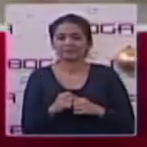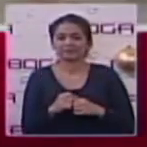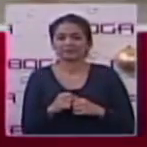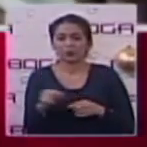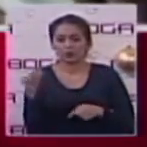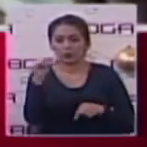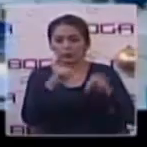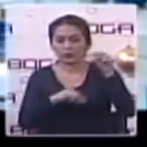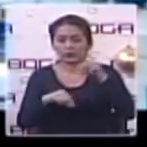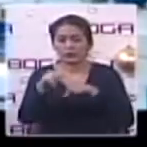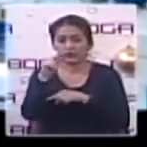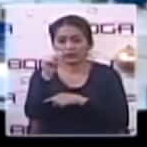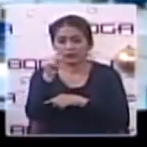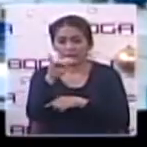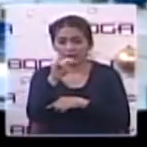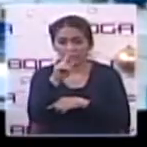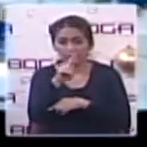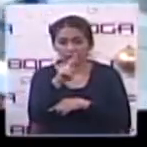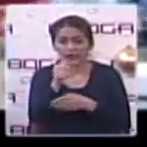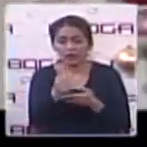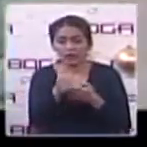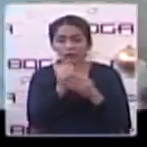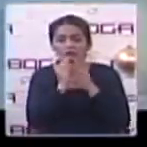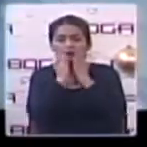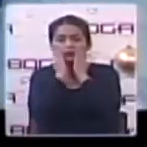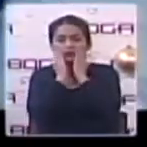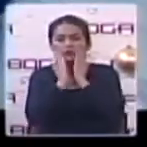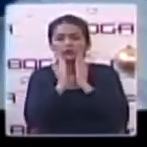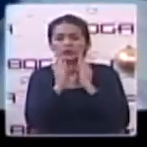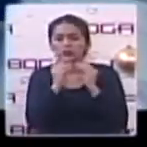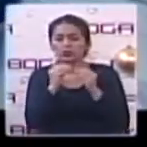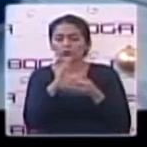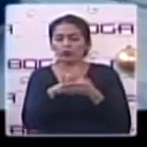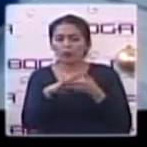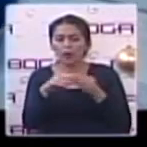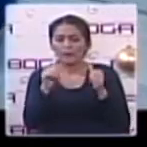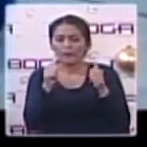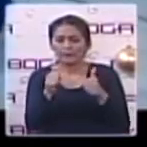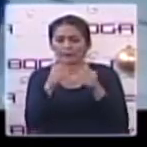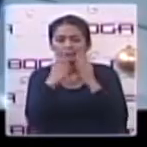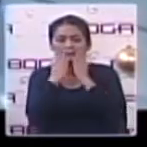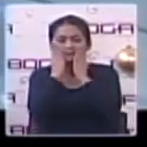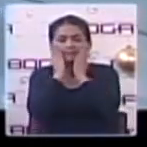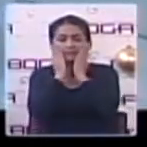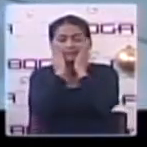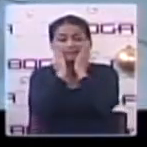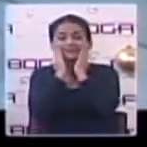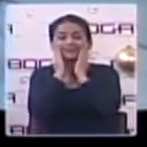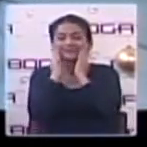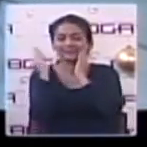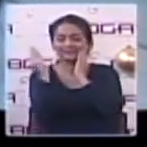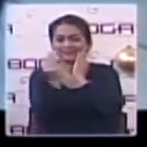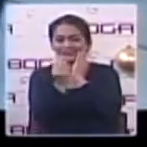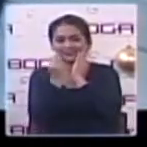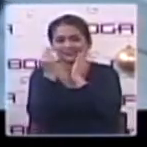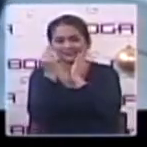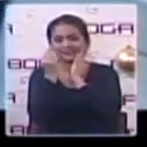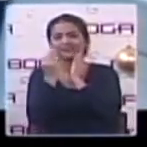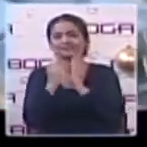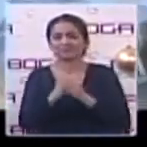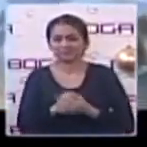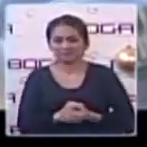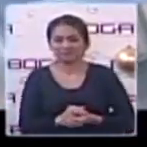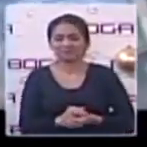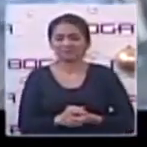la piel, ayuda a recuperar la firmeza. Es un agente tensor, da el aspecto y la sensación de un reafirmante